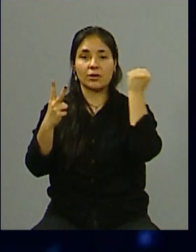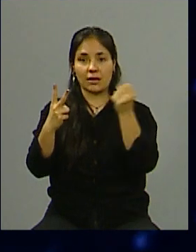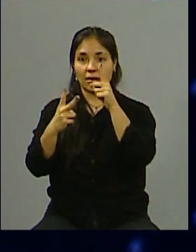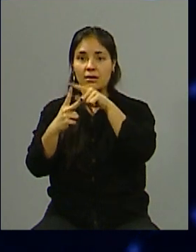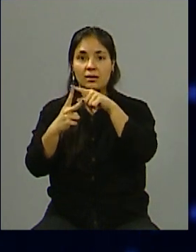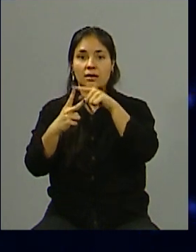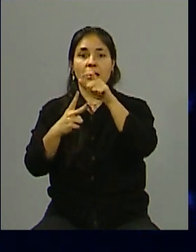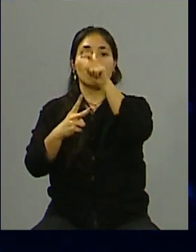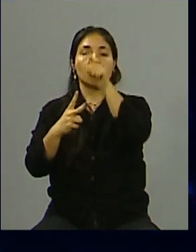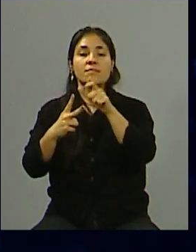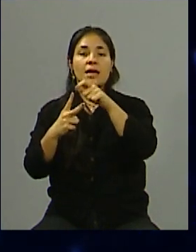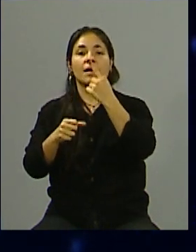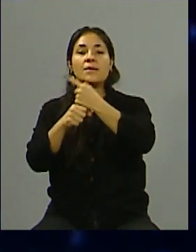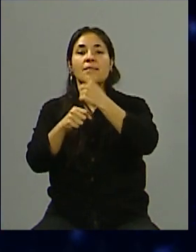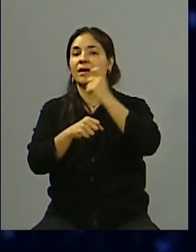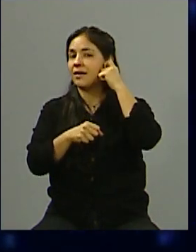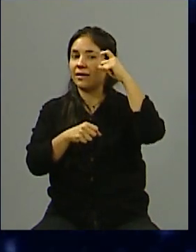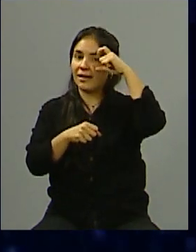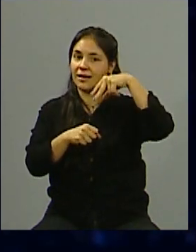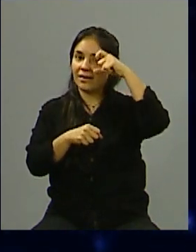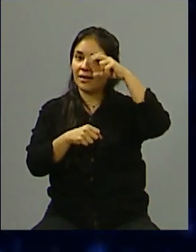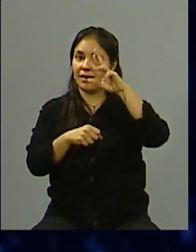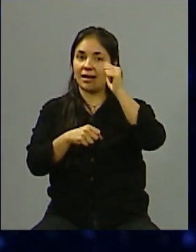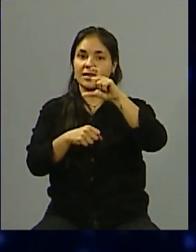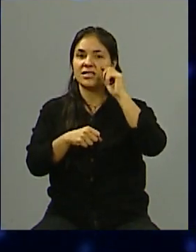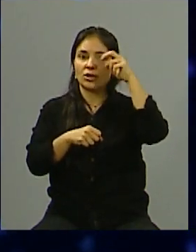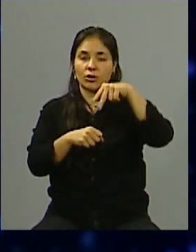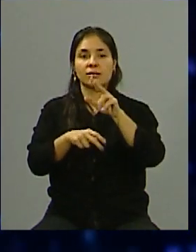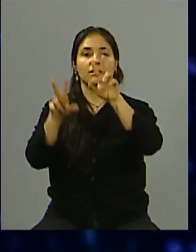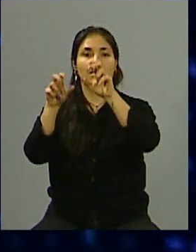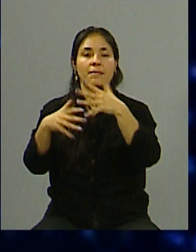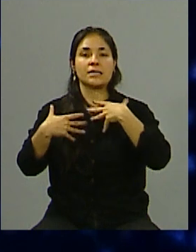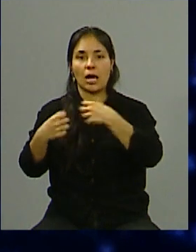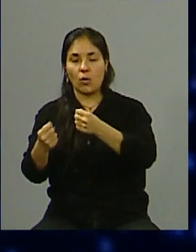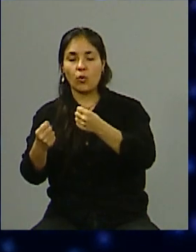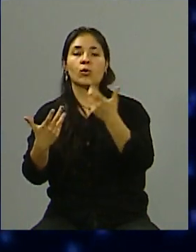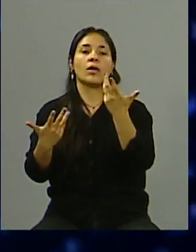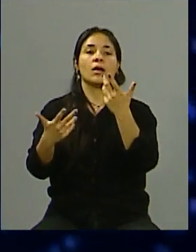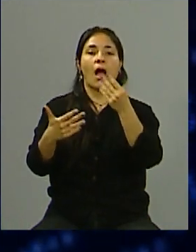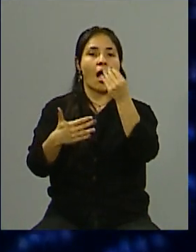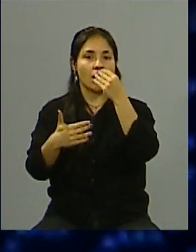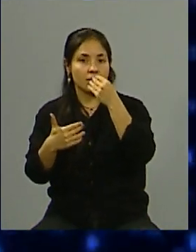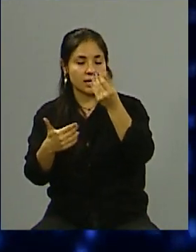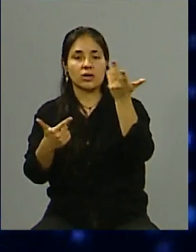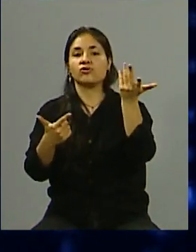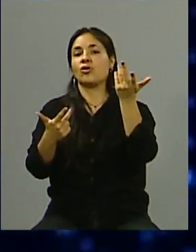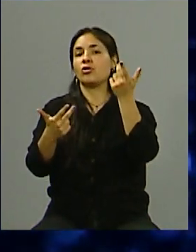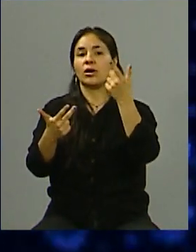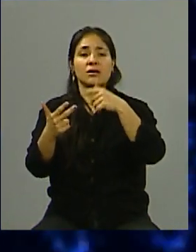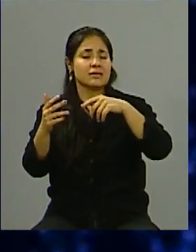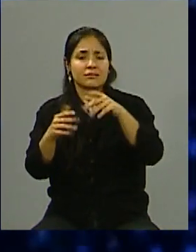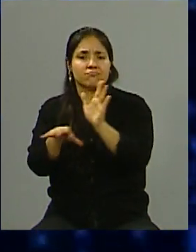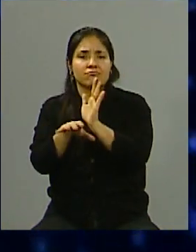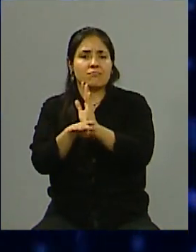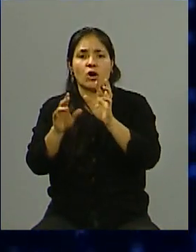humano de primera generación, ¿sí?, que tiene que ver con la salud, que tiene que ver con la alimentación y que jugó un rol